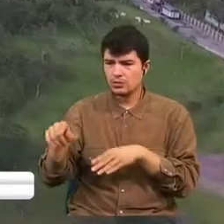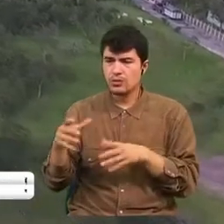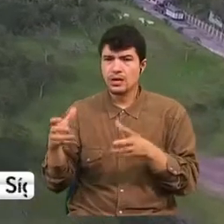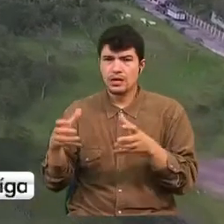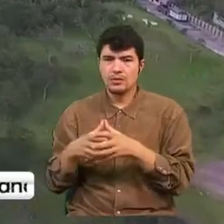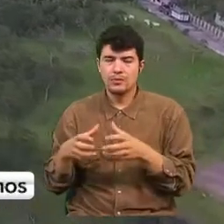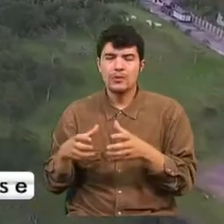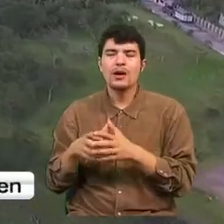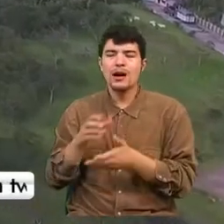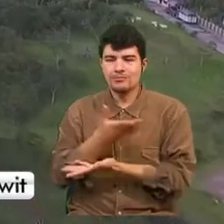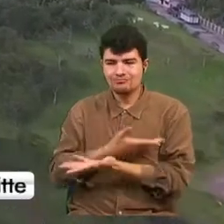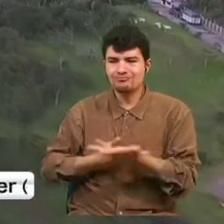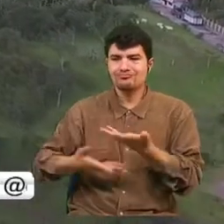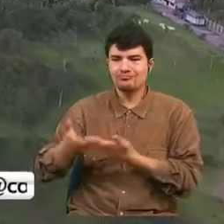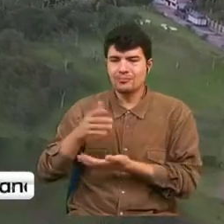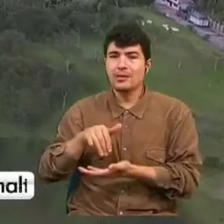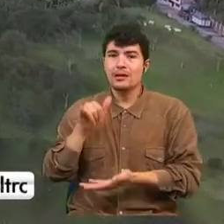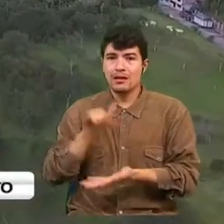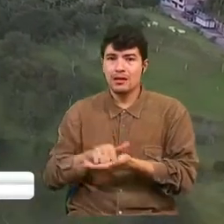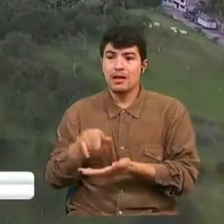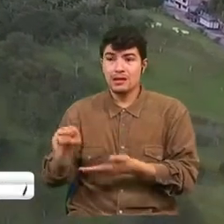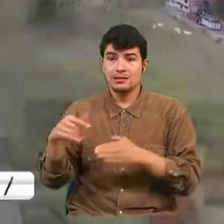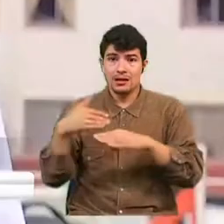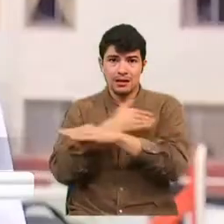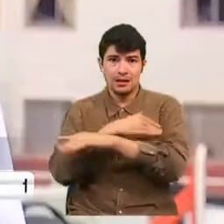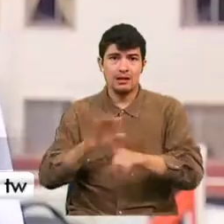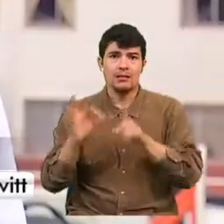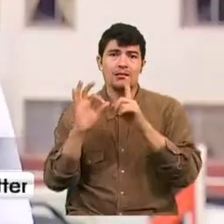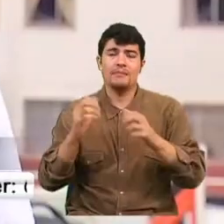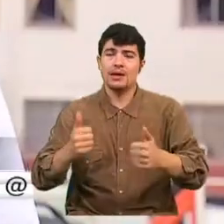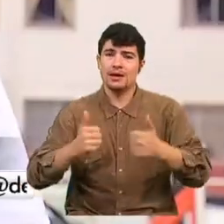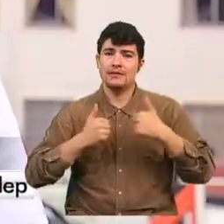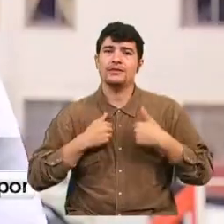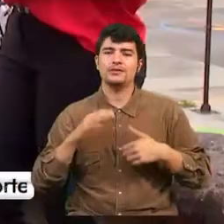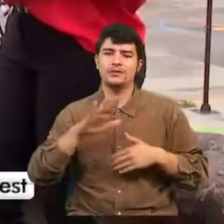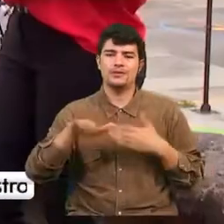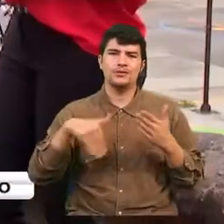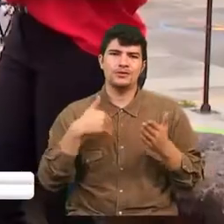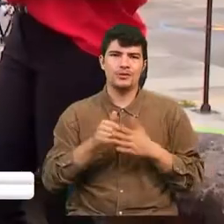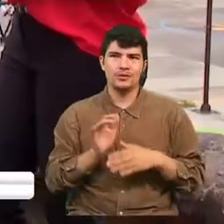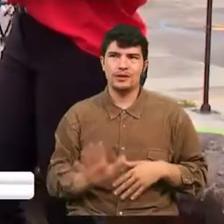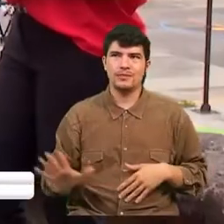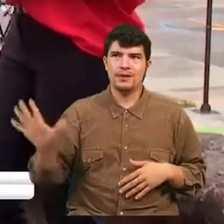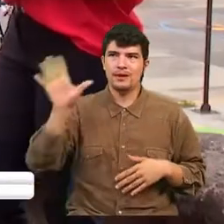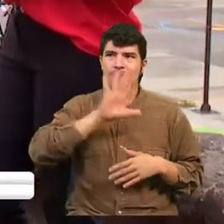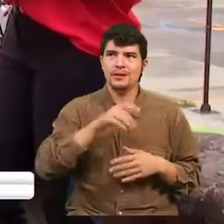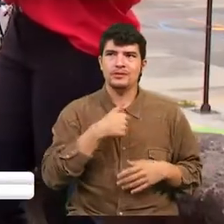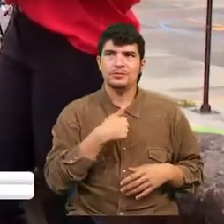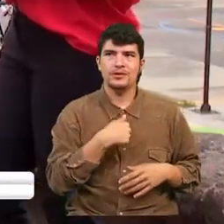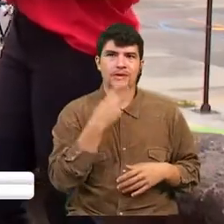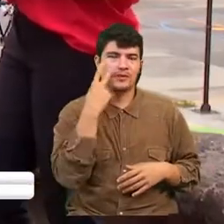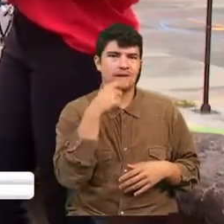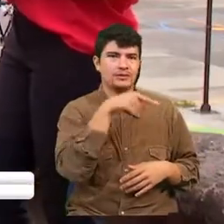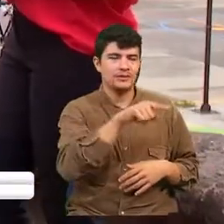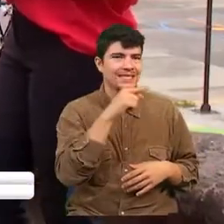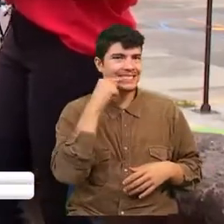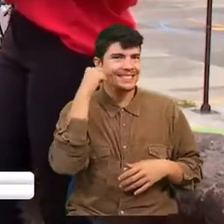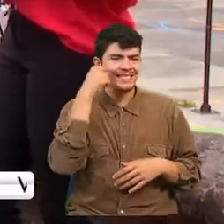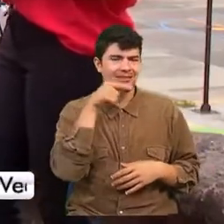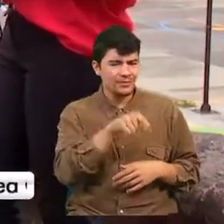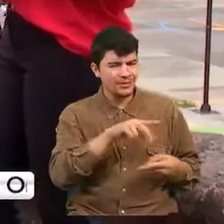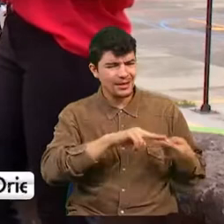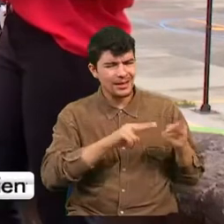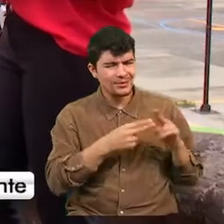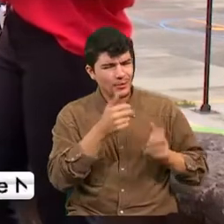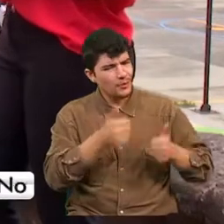hablábamos. Esto va a generar muchos beneficios para todo el departamento. Alcalde, se nota en su rostro una gran sonrisa. ¿Será que tiene que